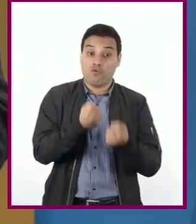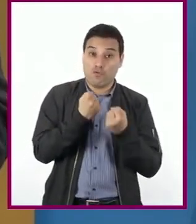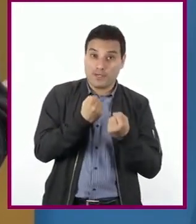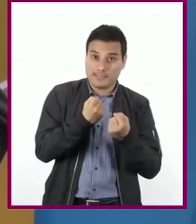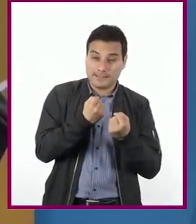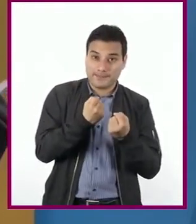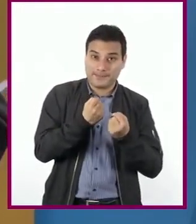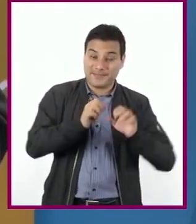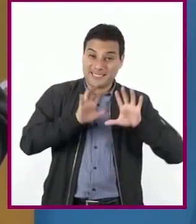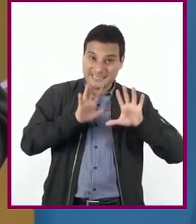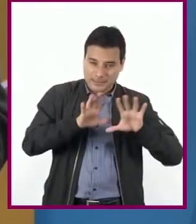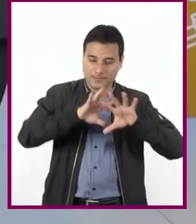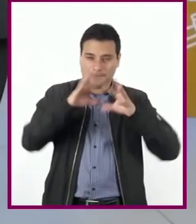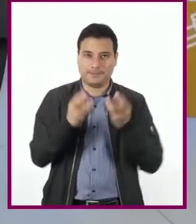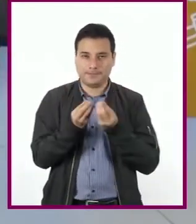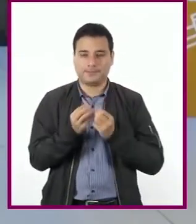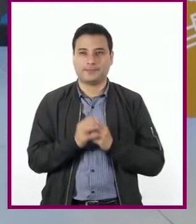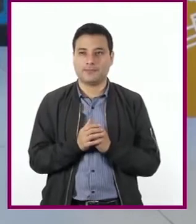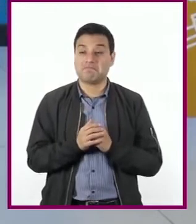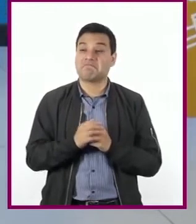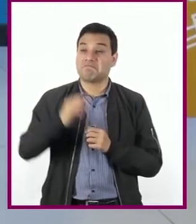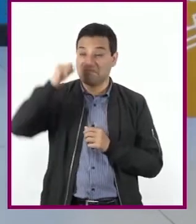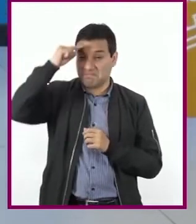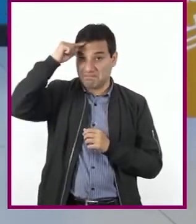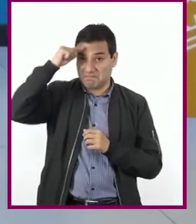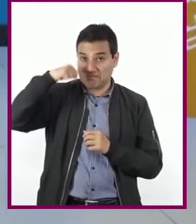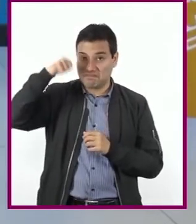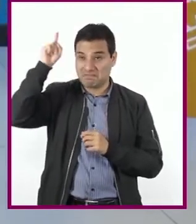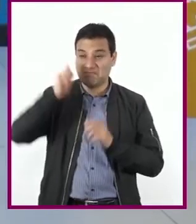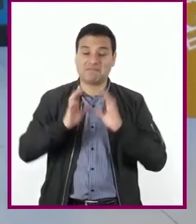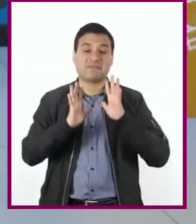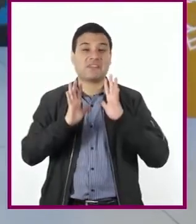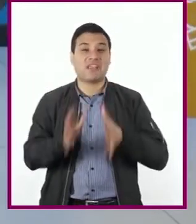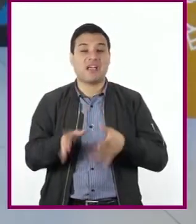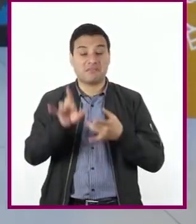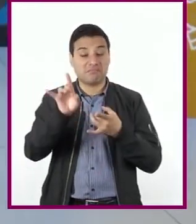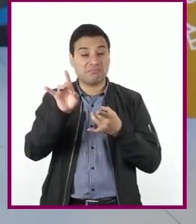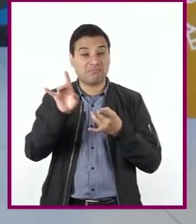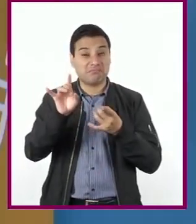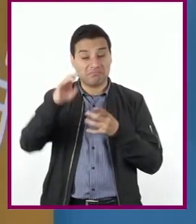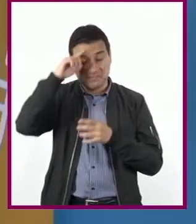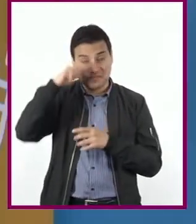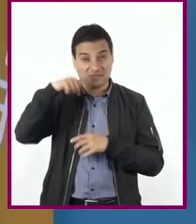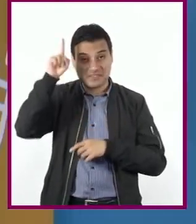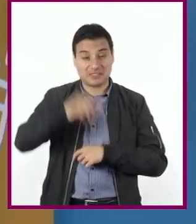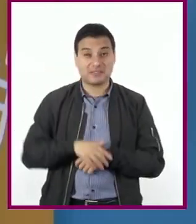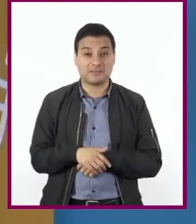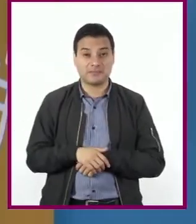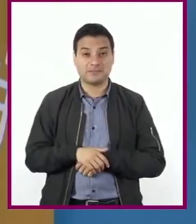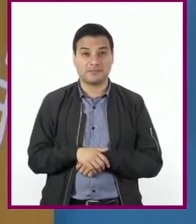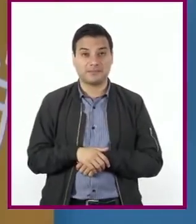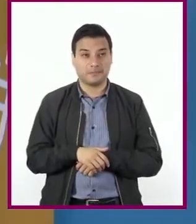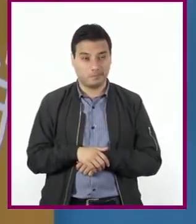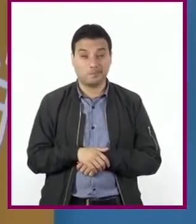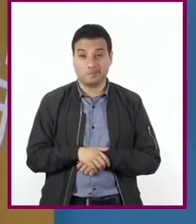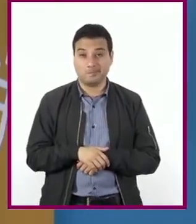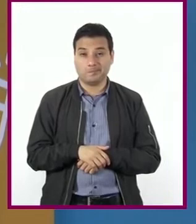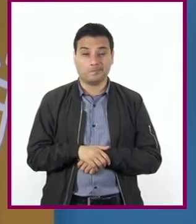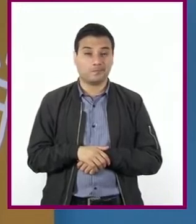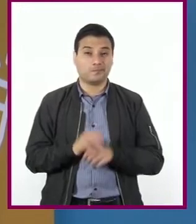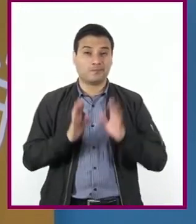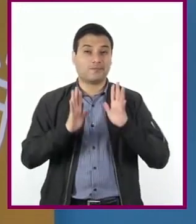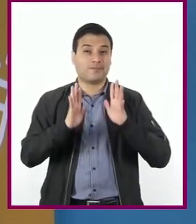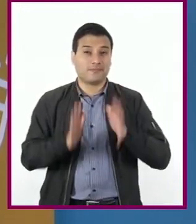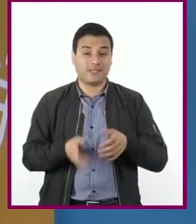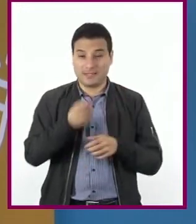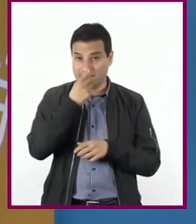mesa. ¡Qué sencillo es el trazo de vectores, maestra! Como ya lo demostramos, existen